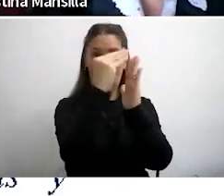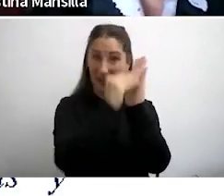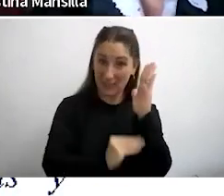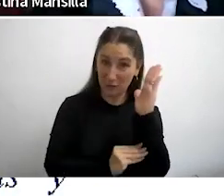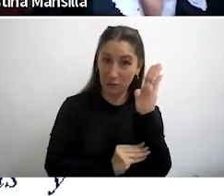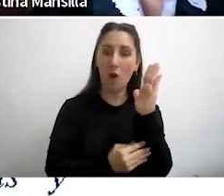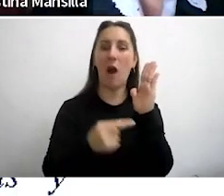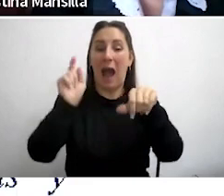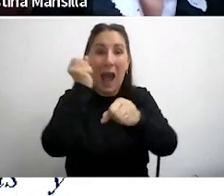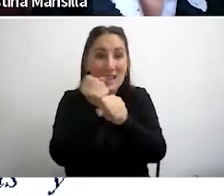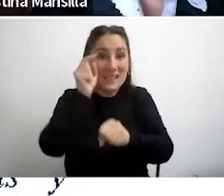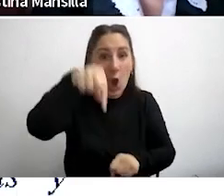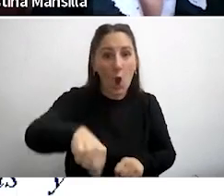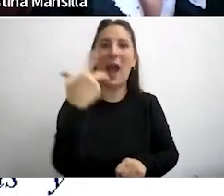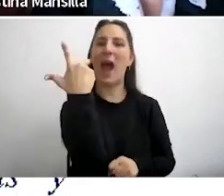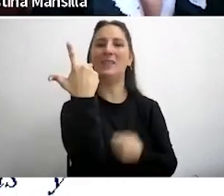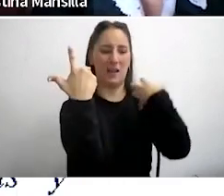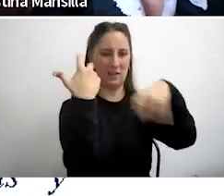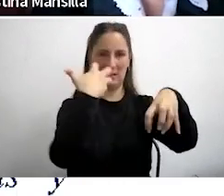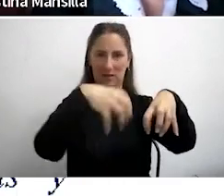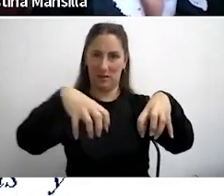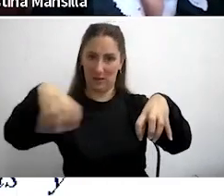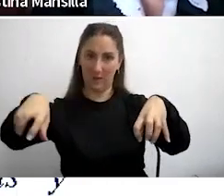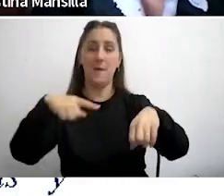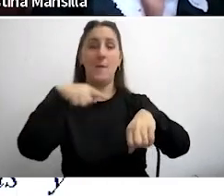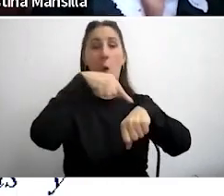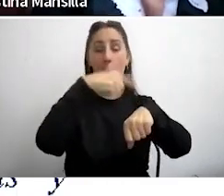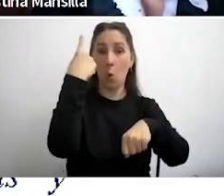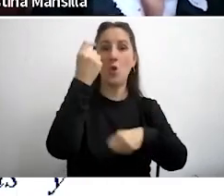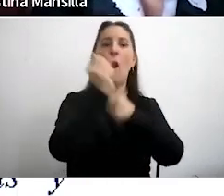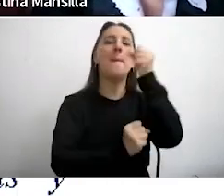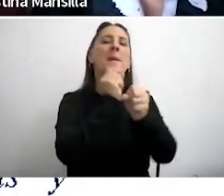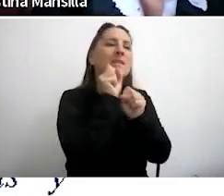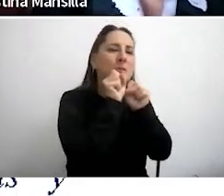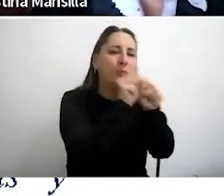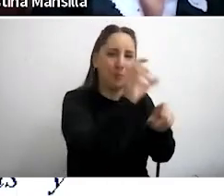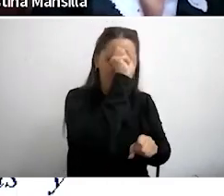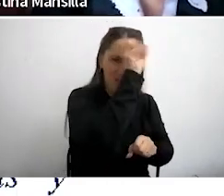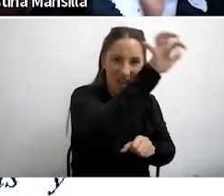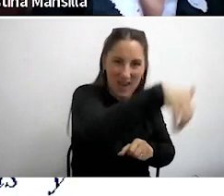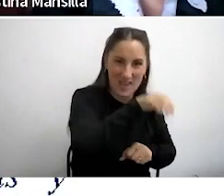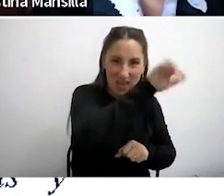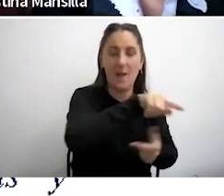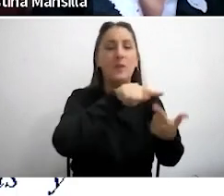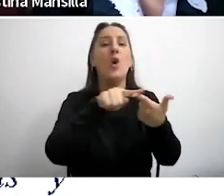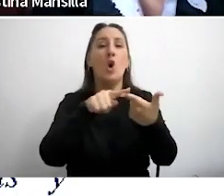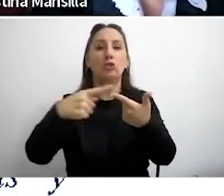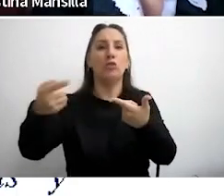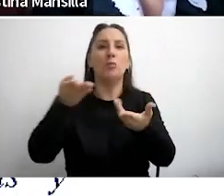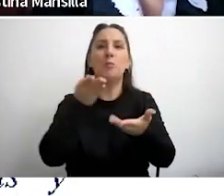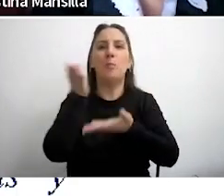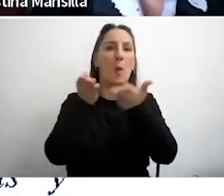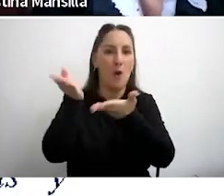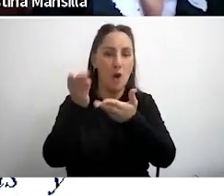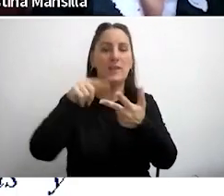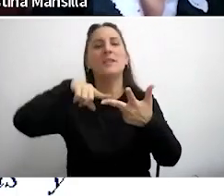a la fecha 3 secciones, uno destinado a empresas mineras, otro a proveedores de empresas mineras y